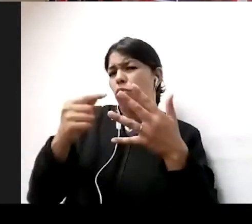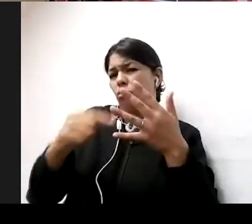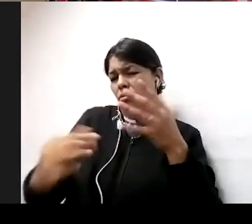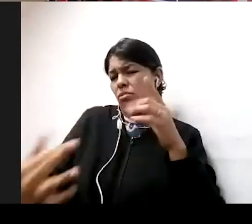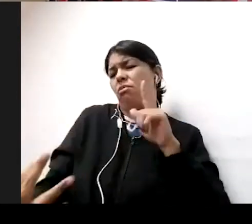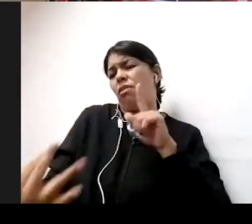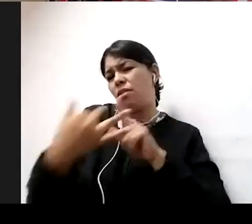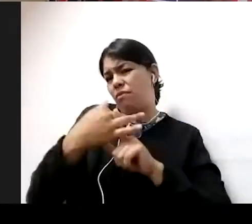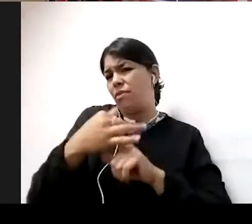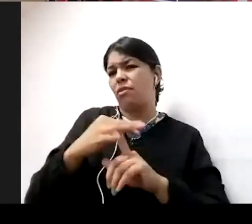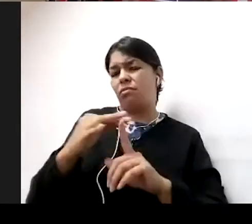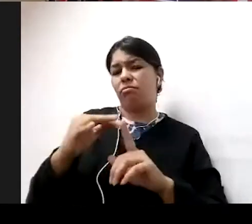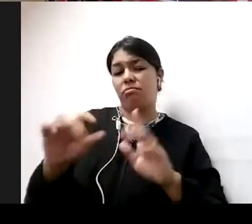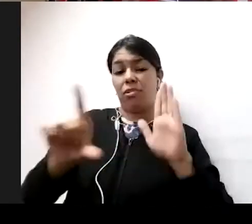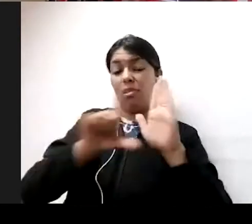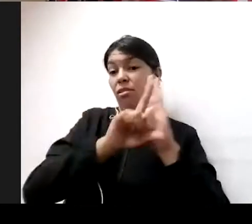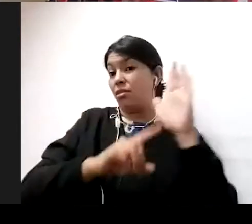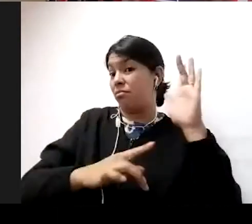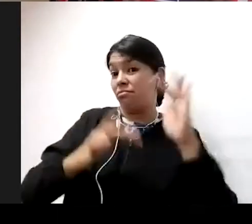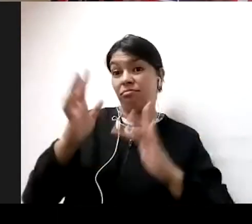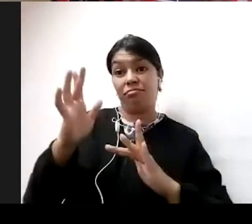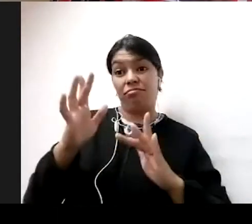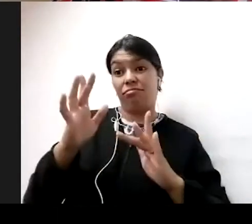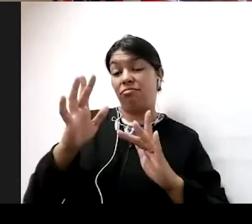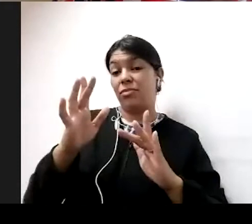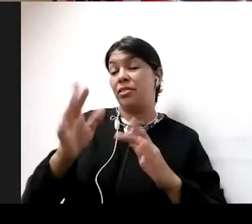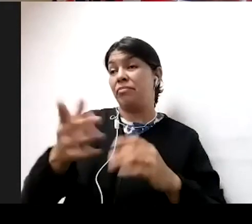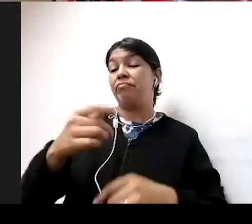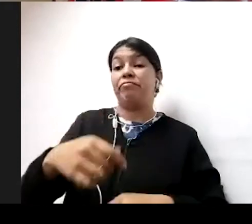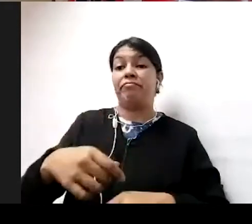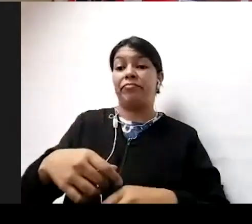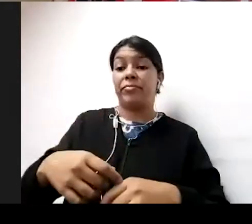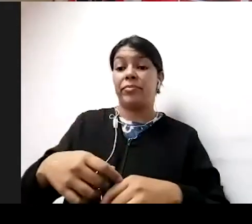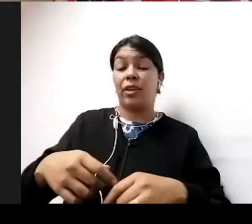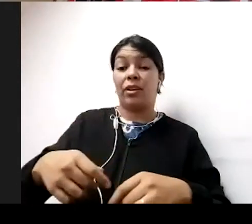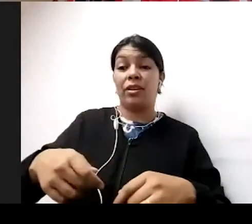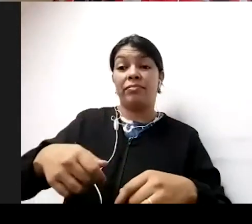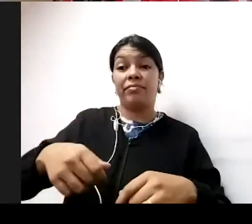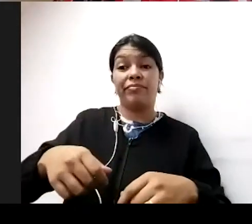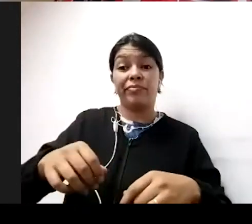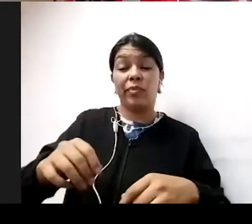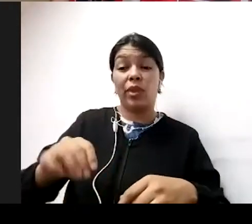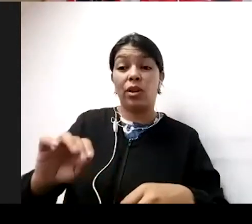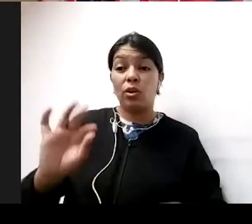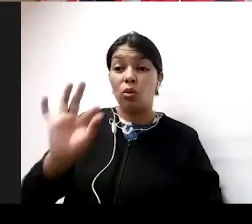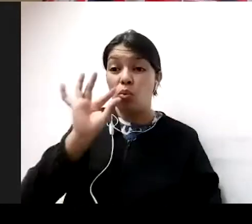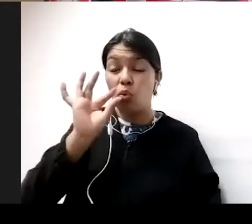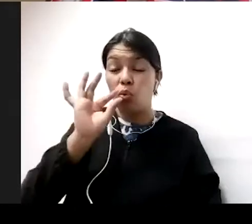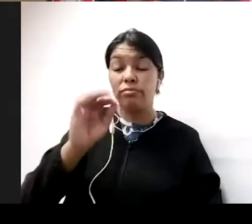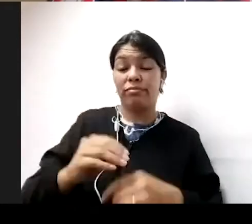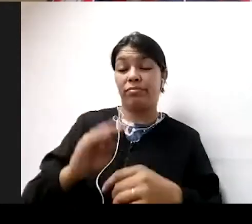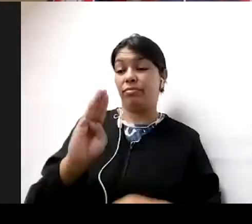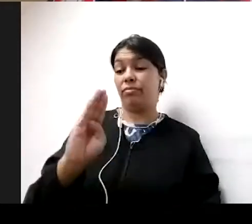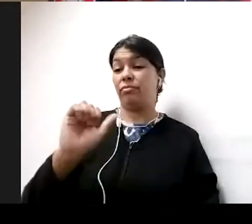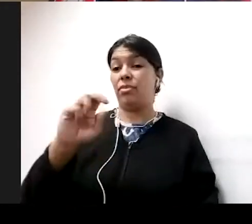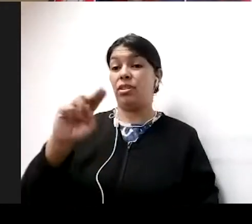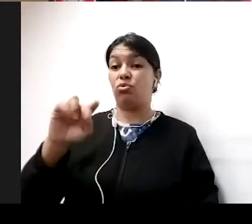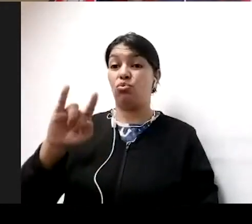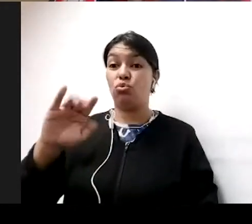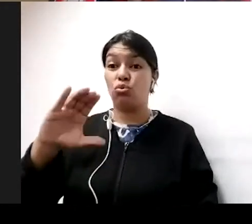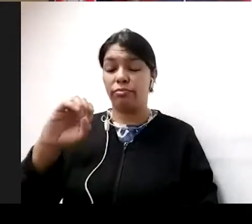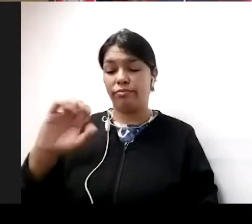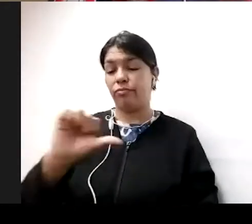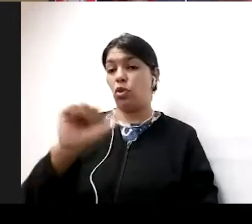la marihuana, sino el bazuco y el éxtasis. Para esto vamos a empezar a explicarle cada uno de ellos de una manera más